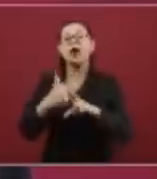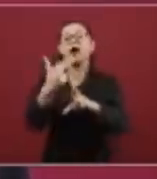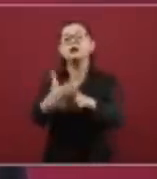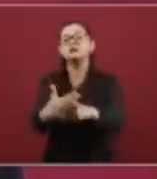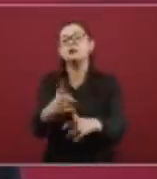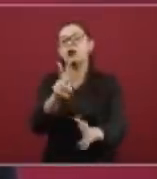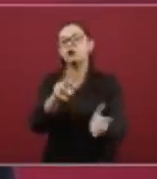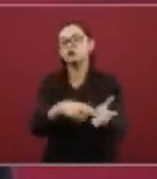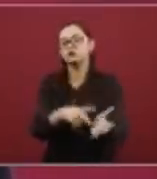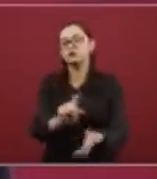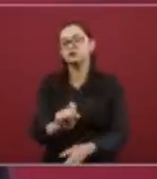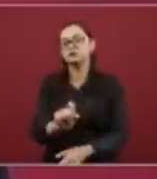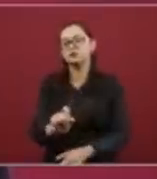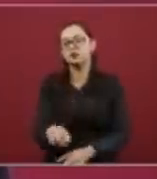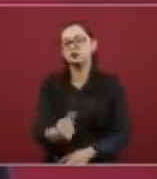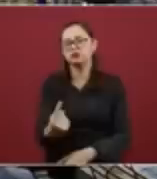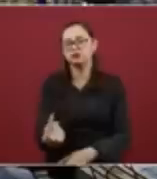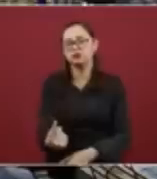2021.